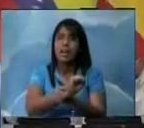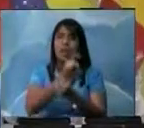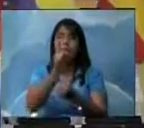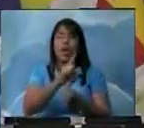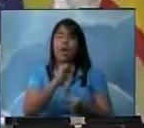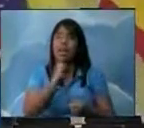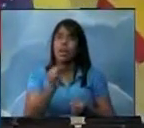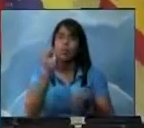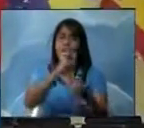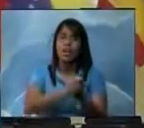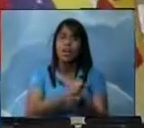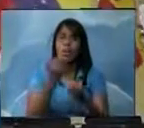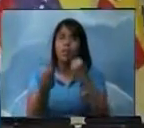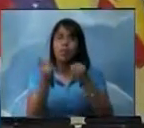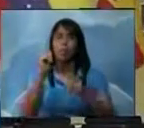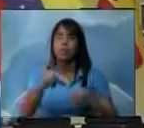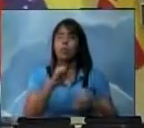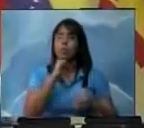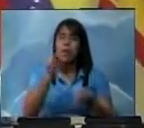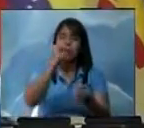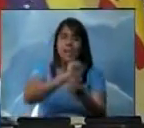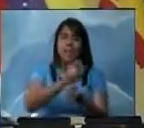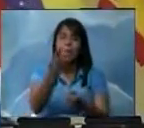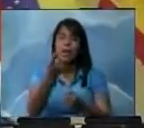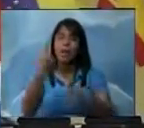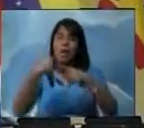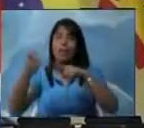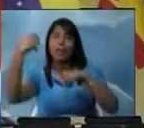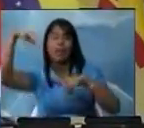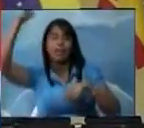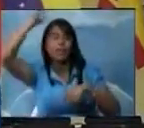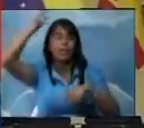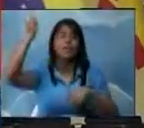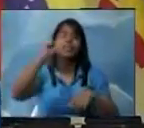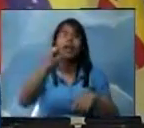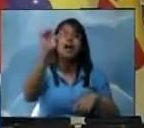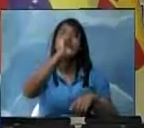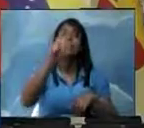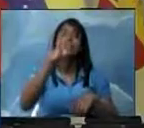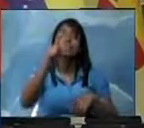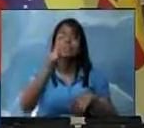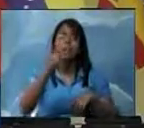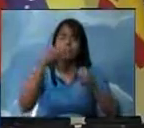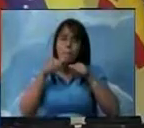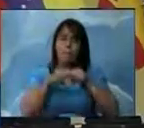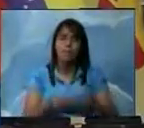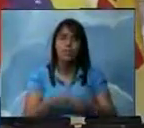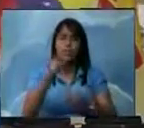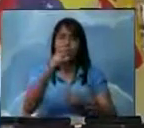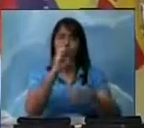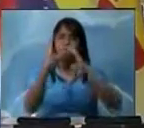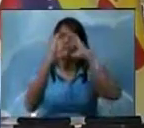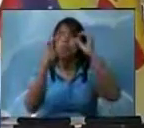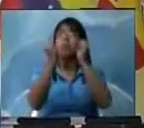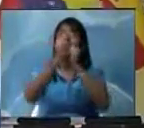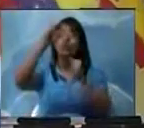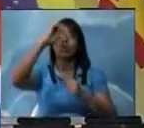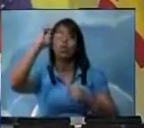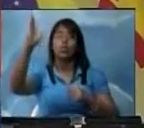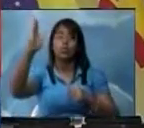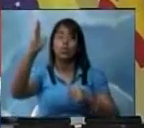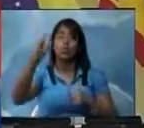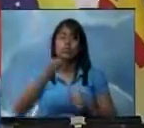un esclavo, como también fue esclava la reina Esther, pero él mantuvo su comunión con